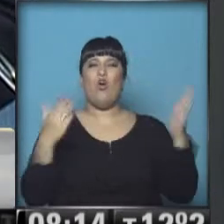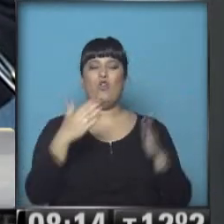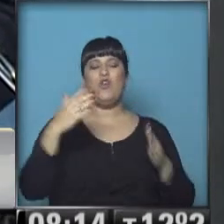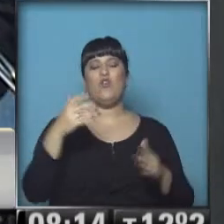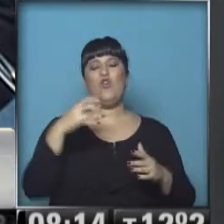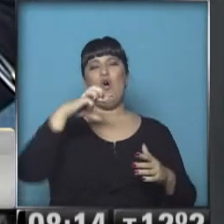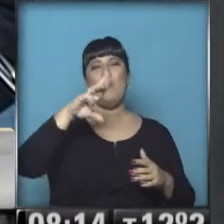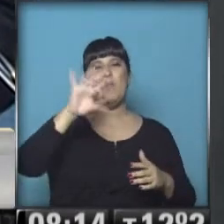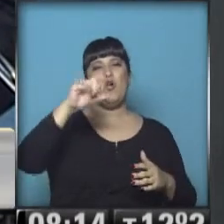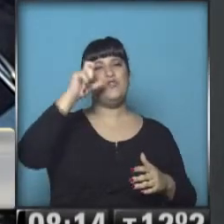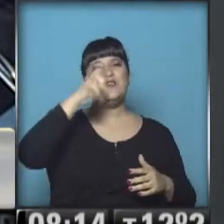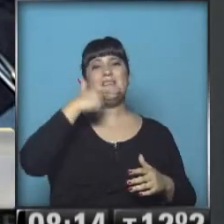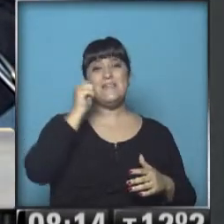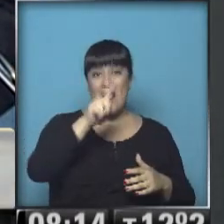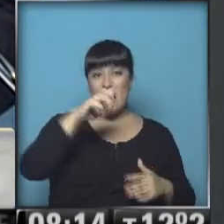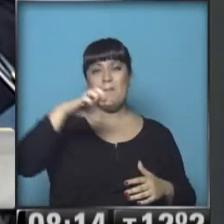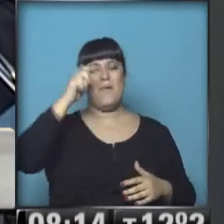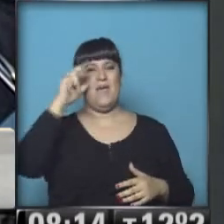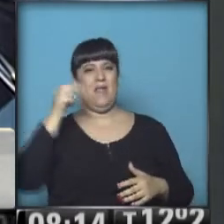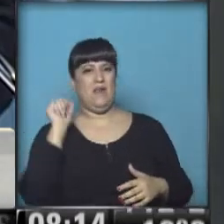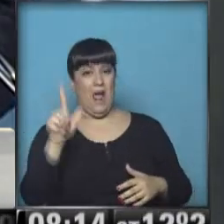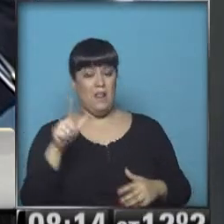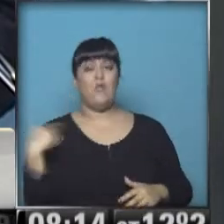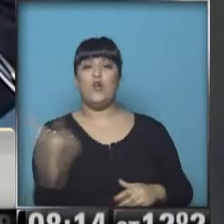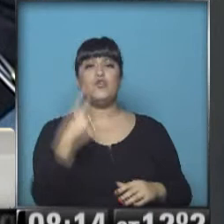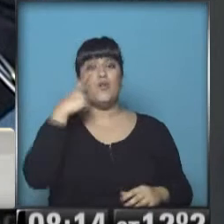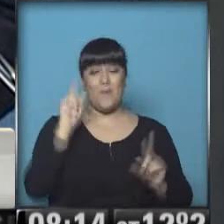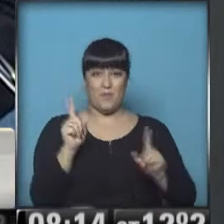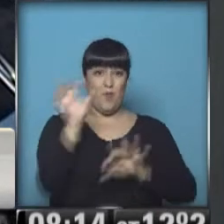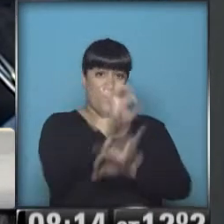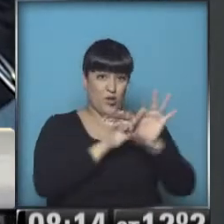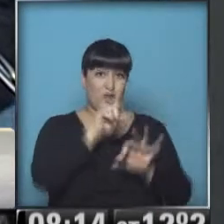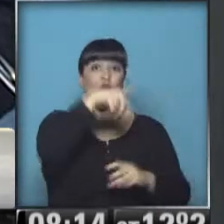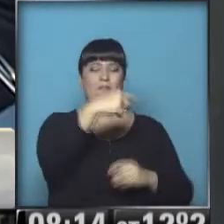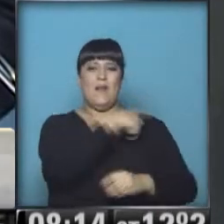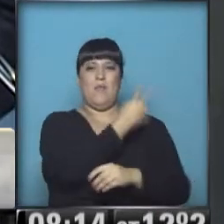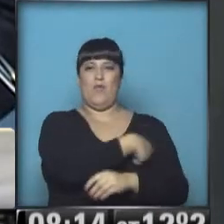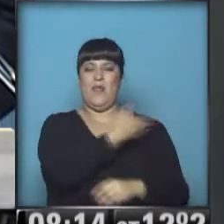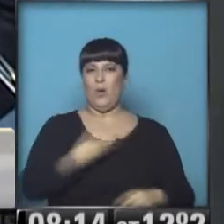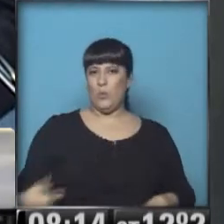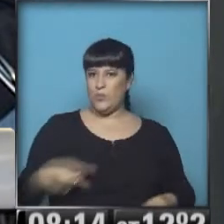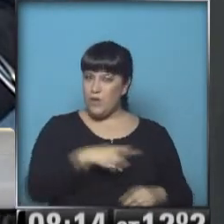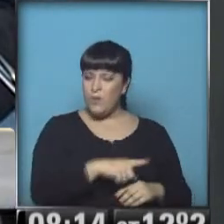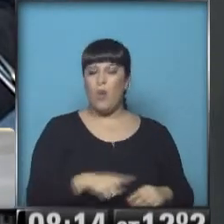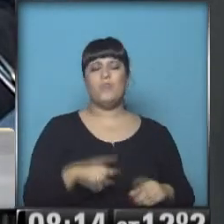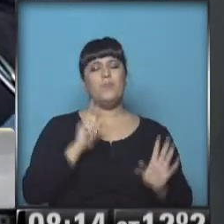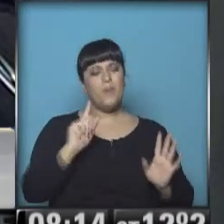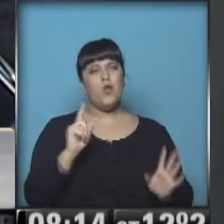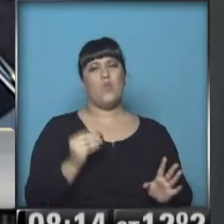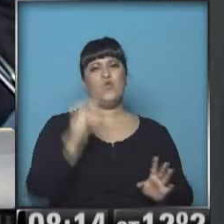vamos a observar claramente que esta iniciativa que muchas veces tiene